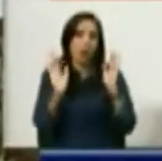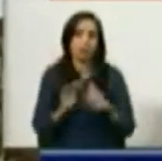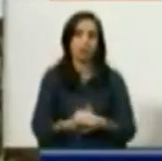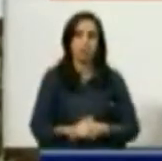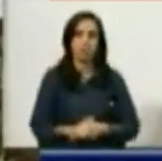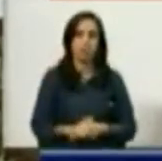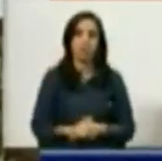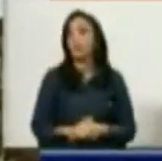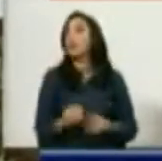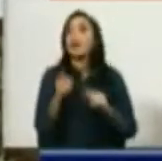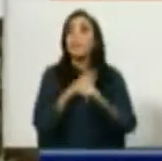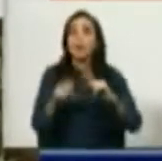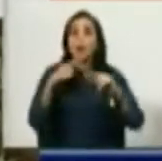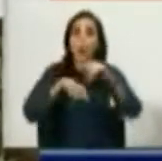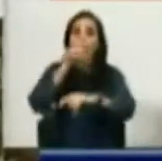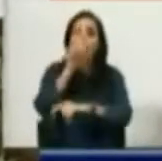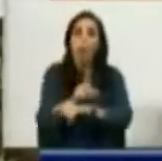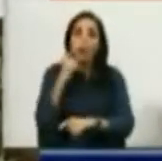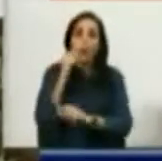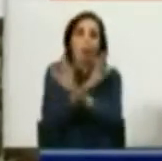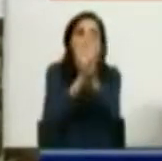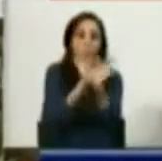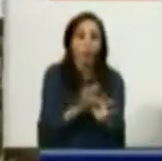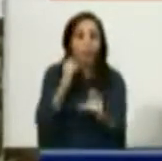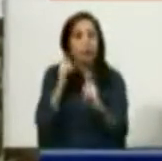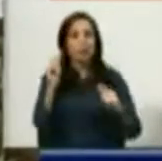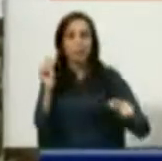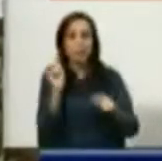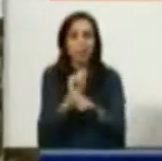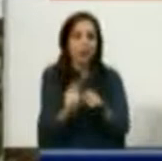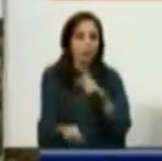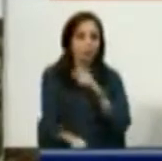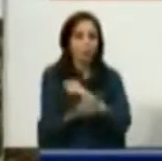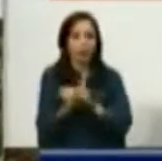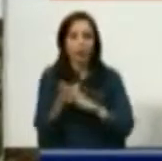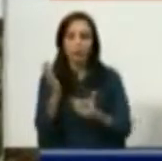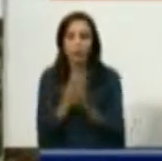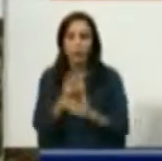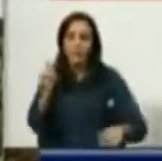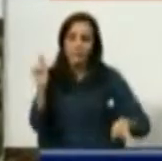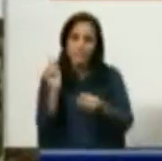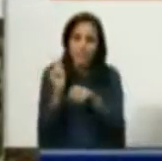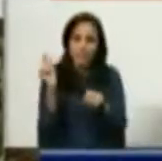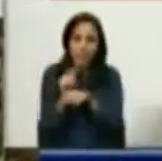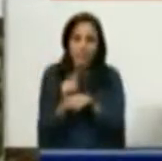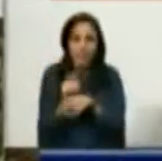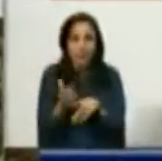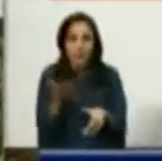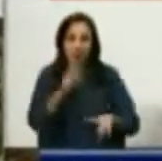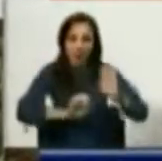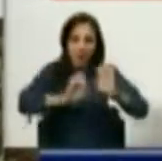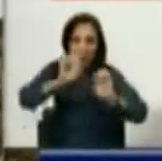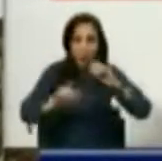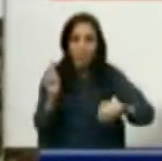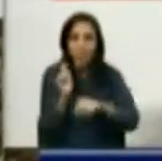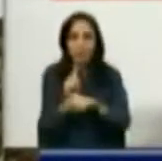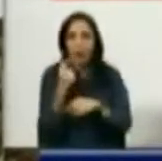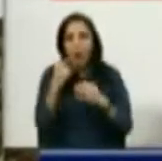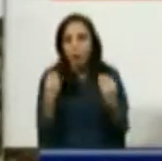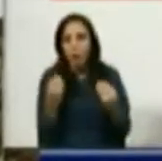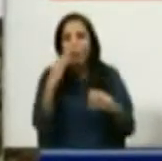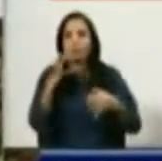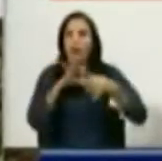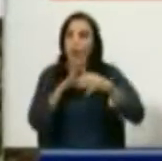Pero la única manera de nosotros criticarnos y autocriticarnos y hacernos exámenes de conciencia es manteniendo la unidad